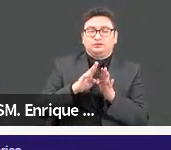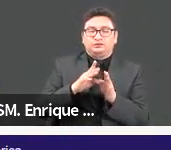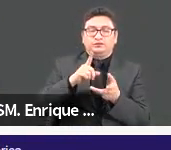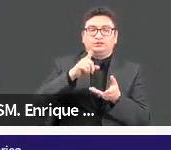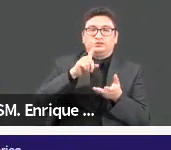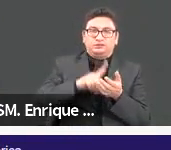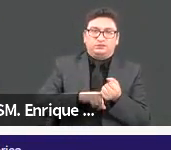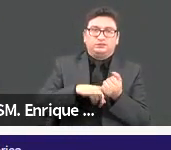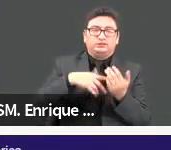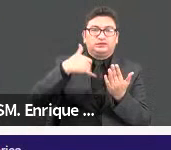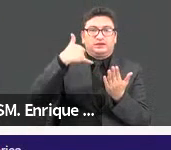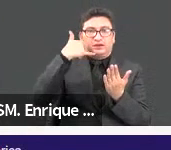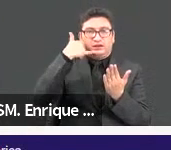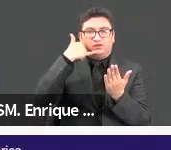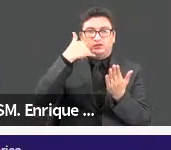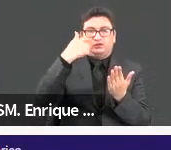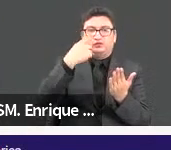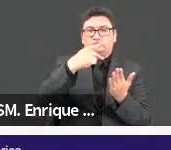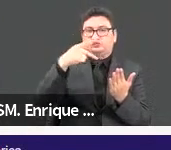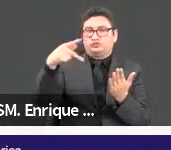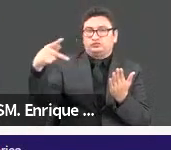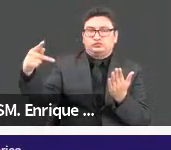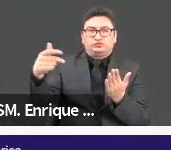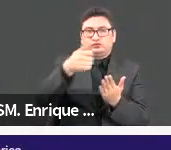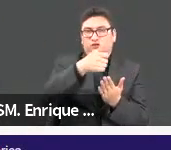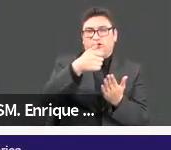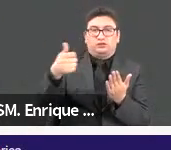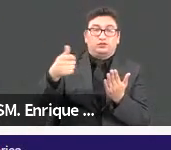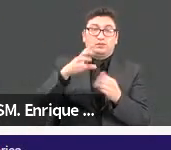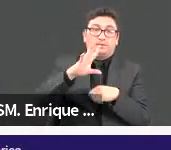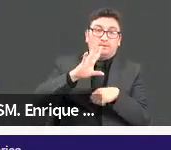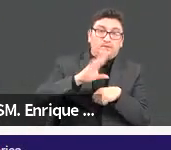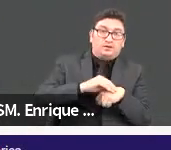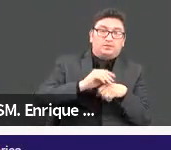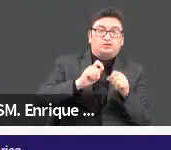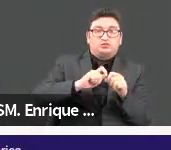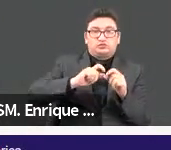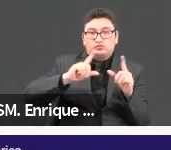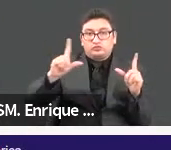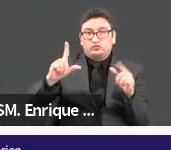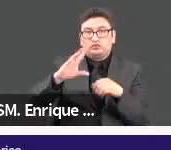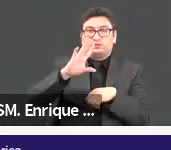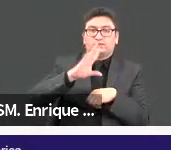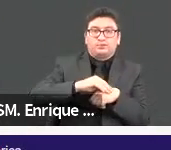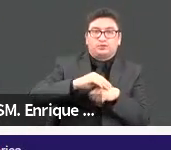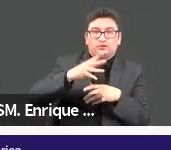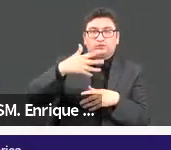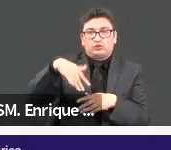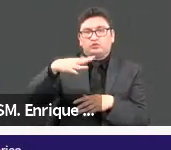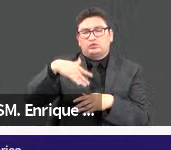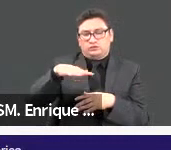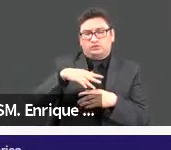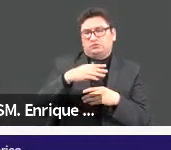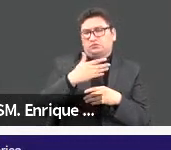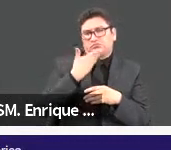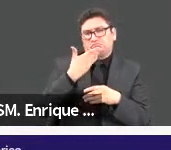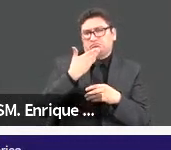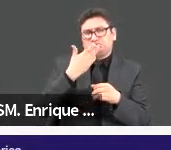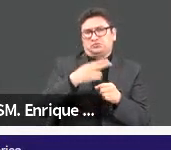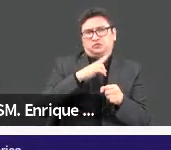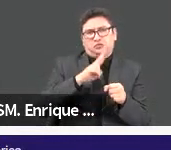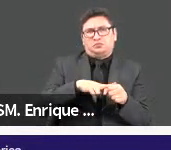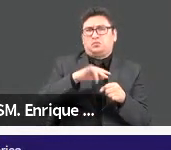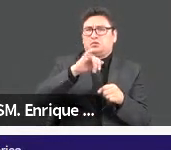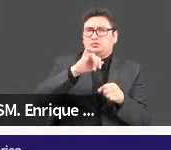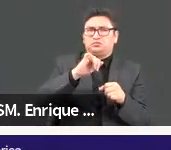del dispositivo electrónico que tenga todos los permisos para realizar la búsqueda. Pero sí, normalmente en un